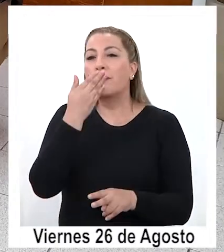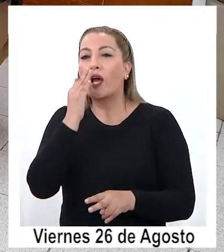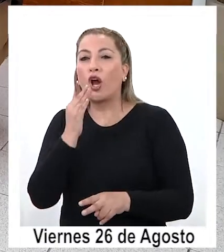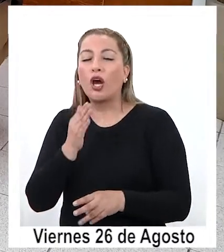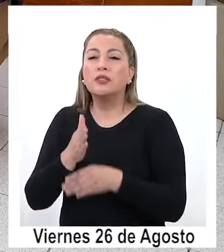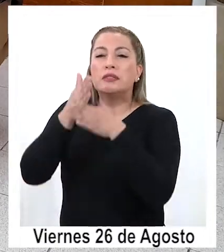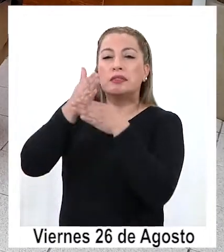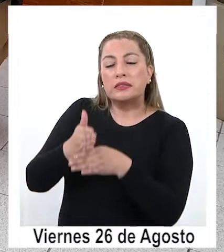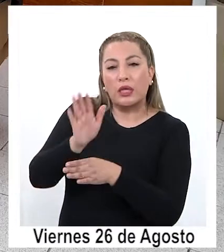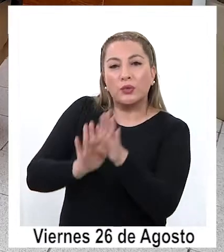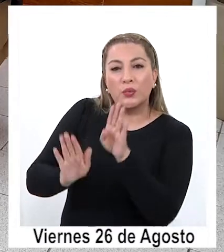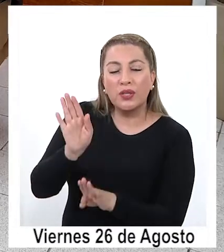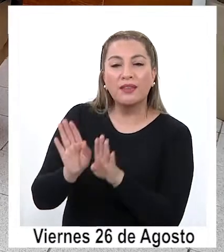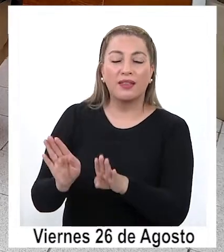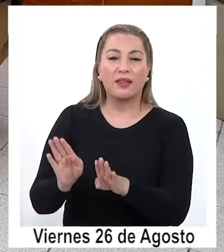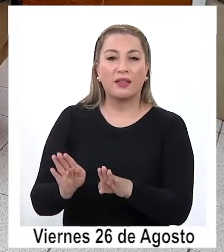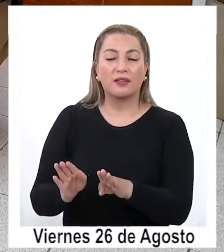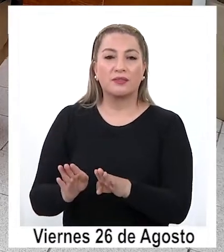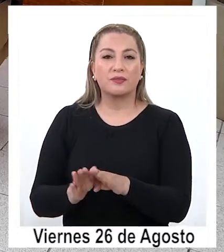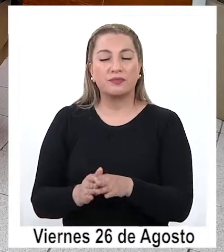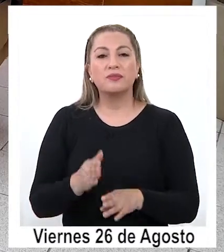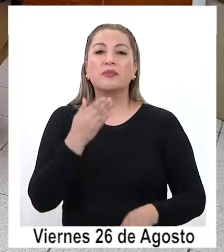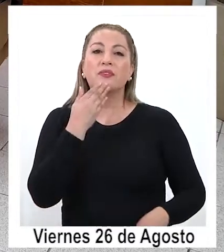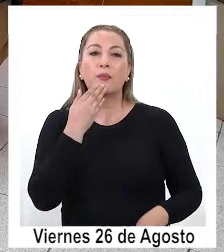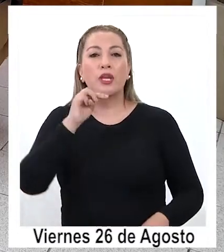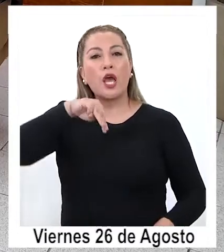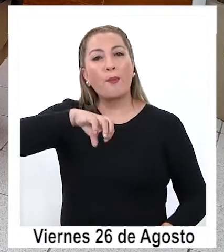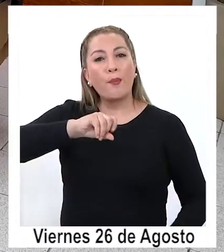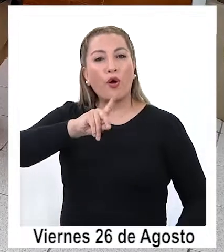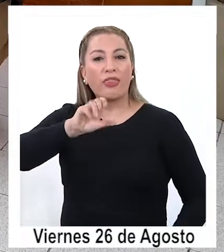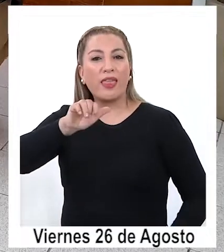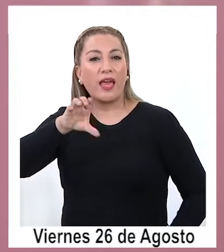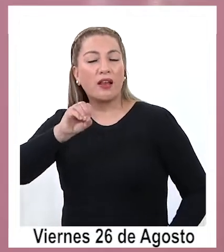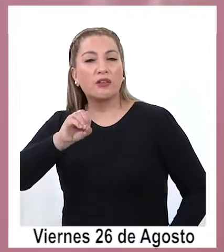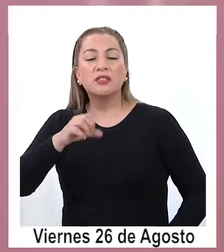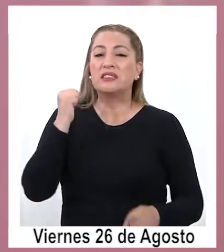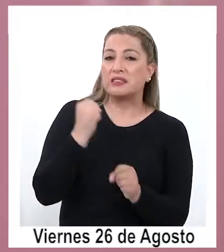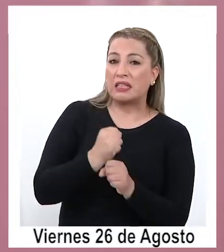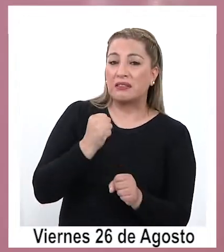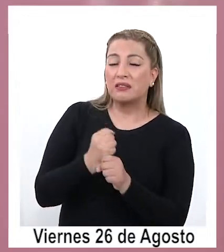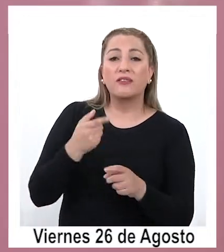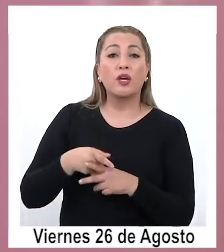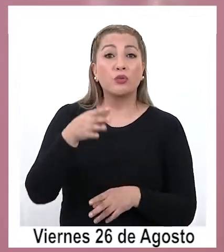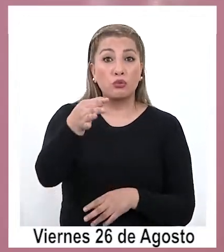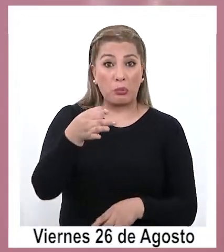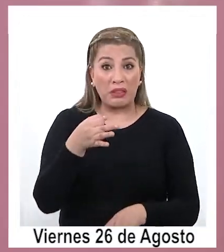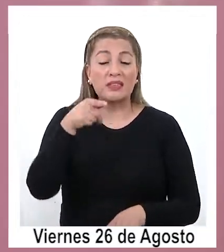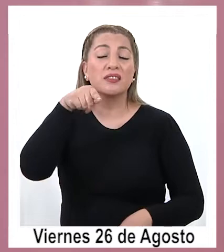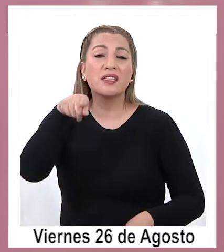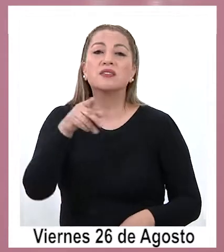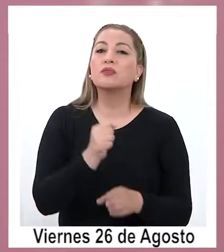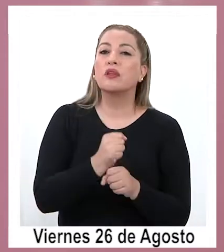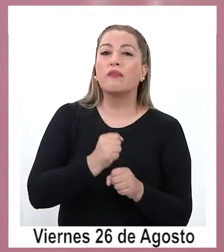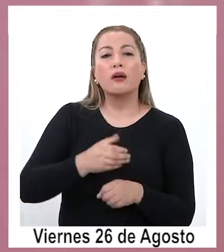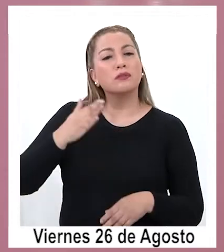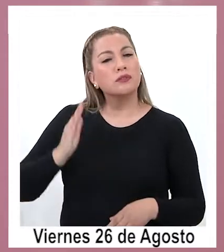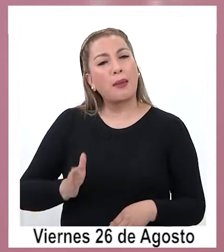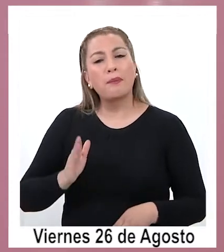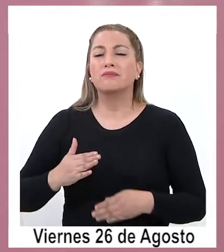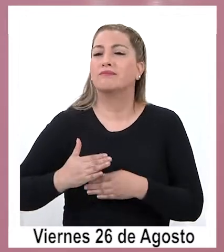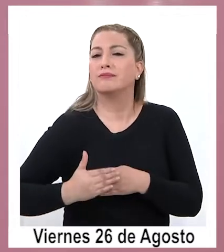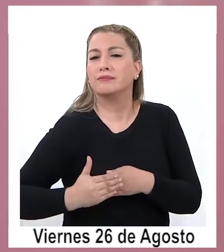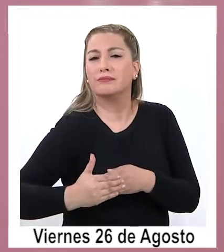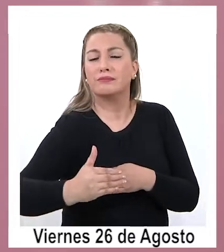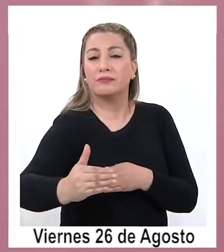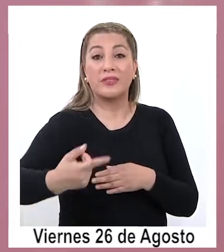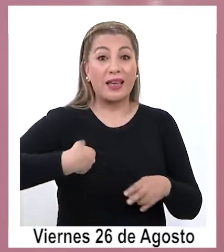mantención hermanado de los modelos de gestión cierto como tú señalabas y eso es un trabajo permanente que hay ir